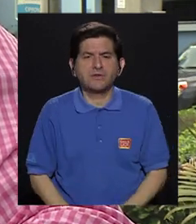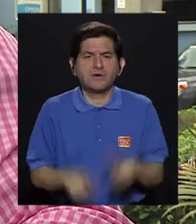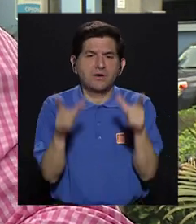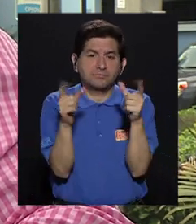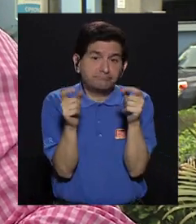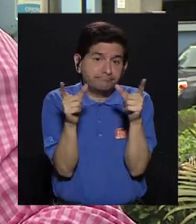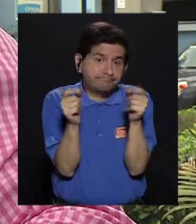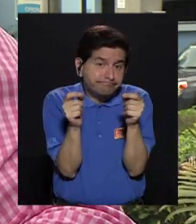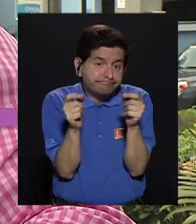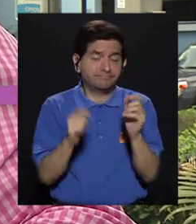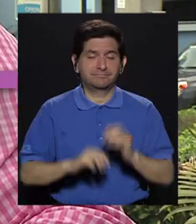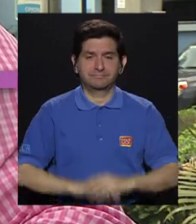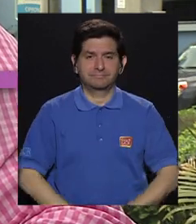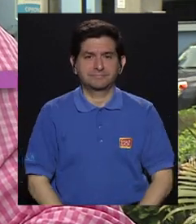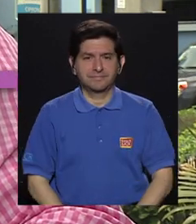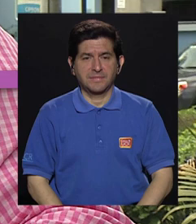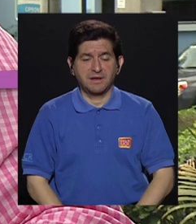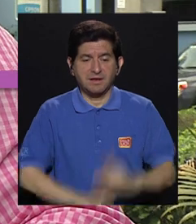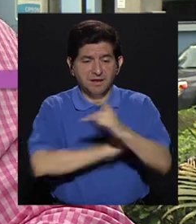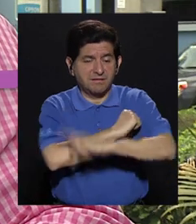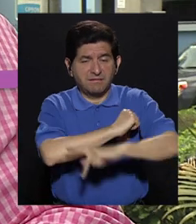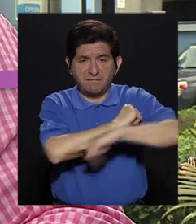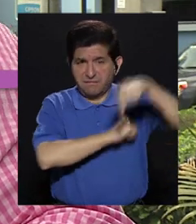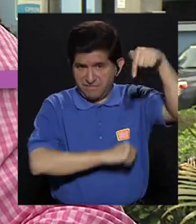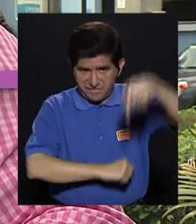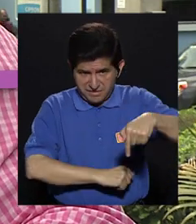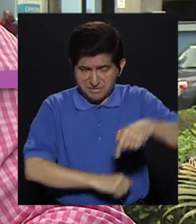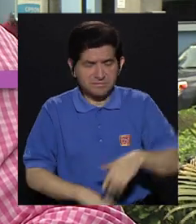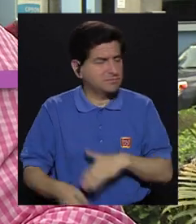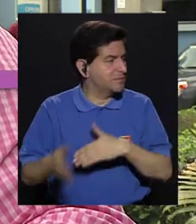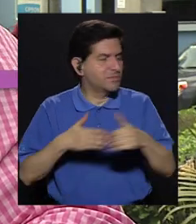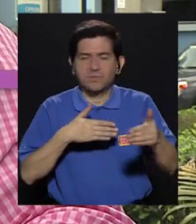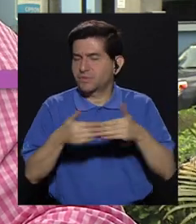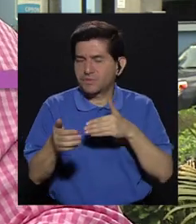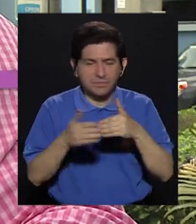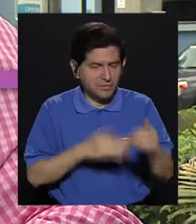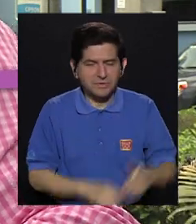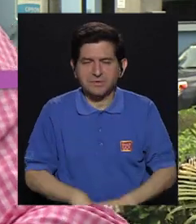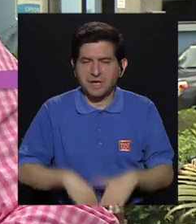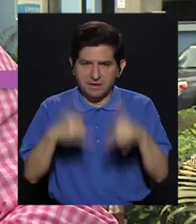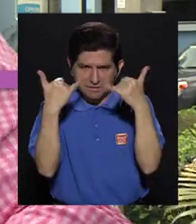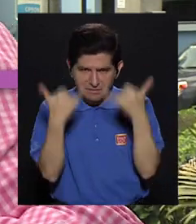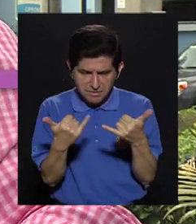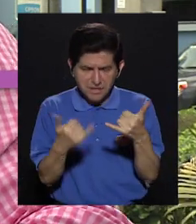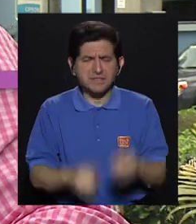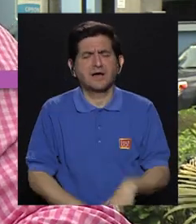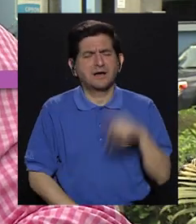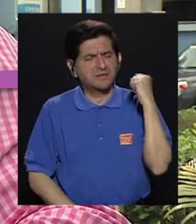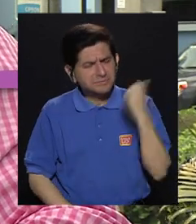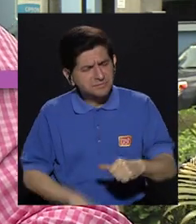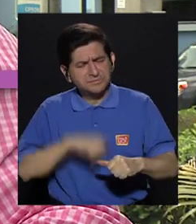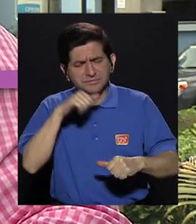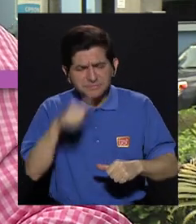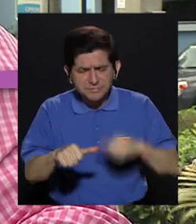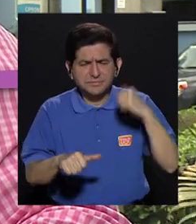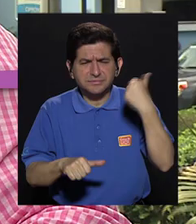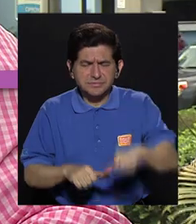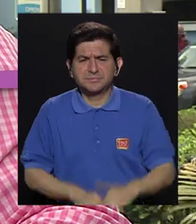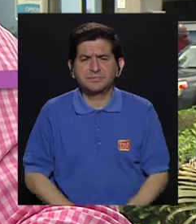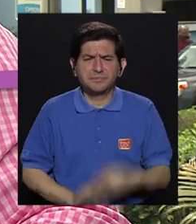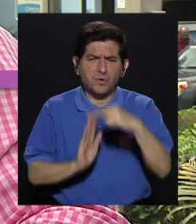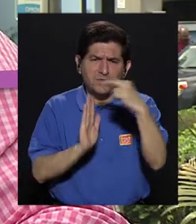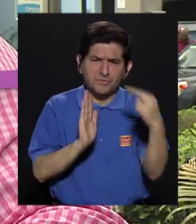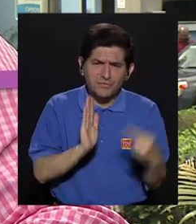eventos cancerígenos, pues en nuestro país, pues a pesar de que también se ha hecho grandes esfuerzos por